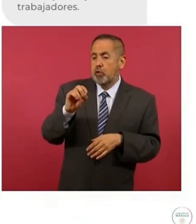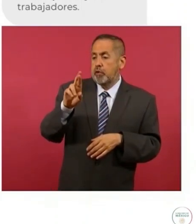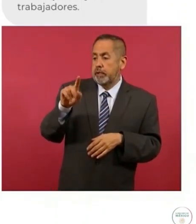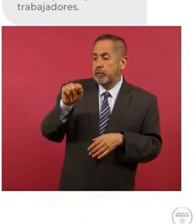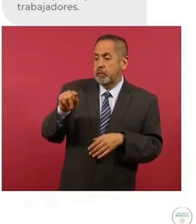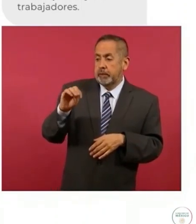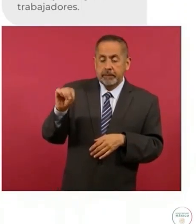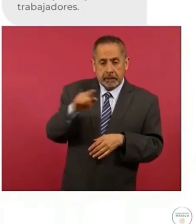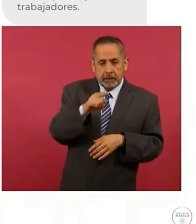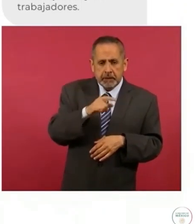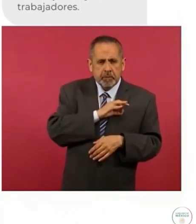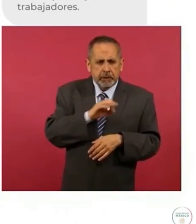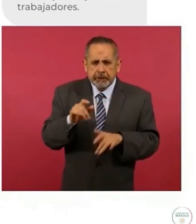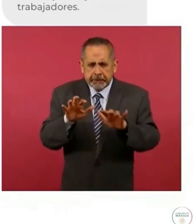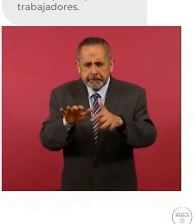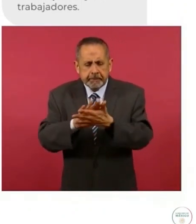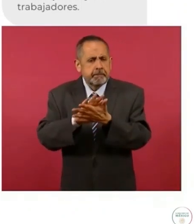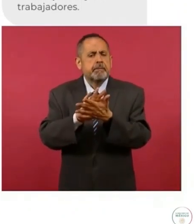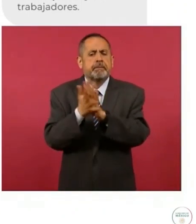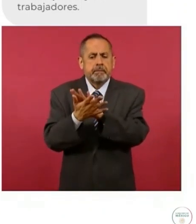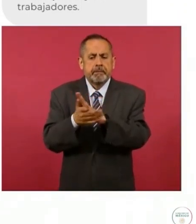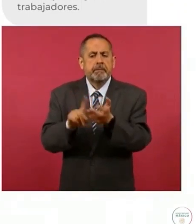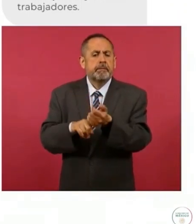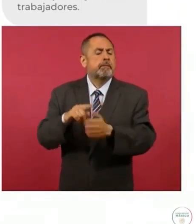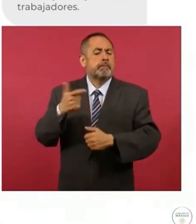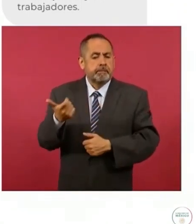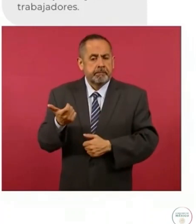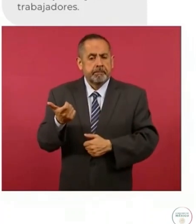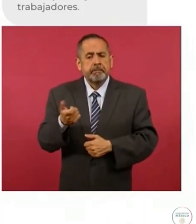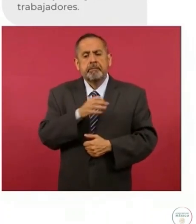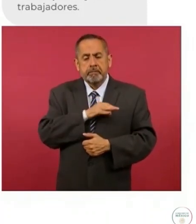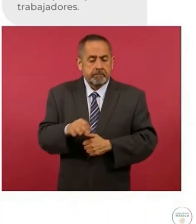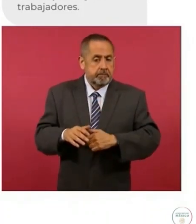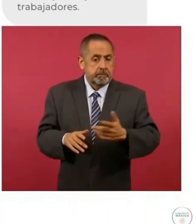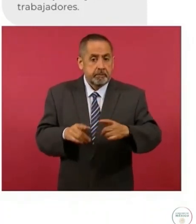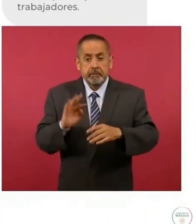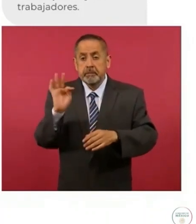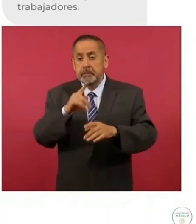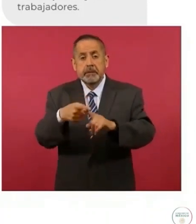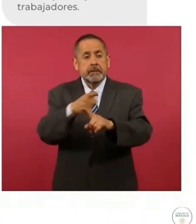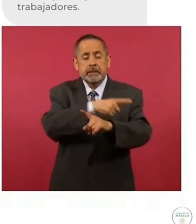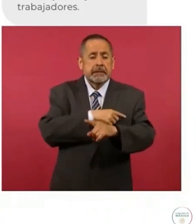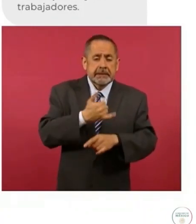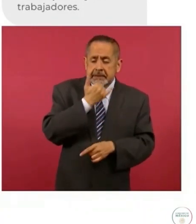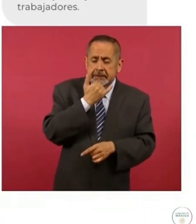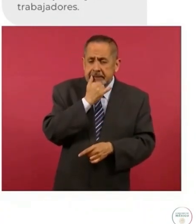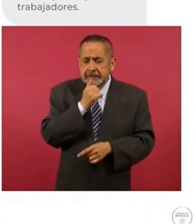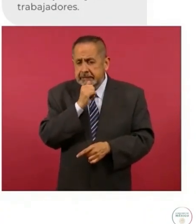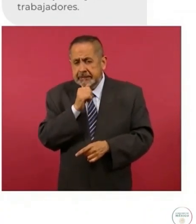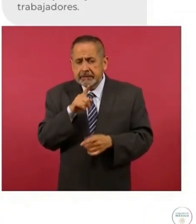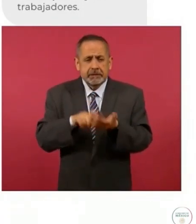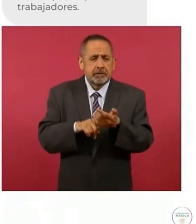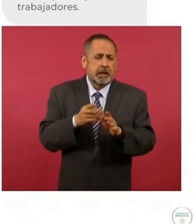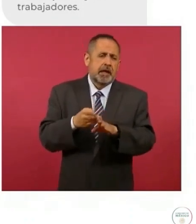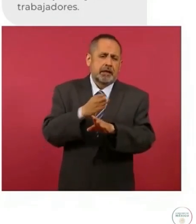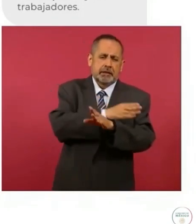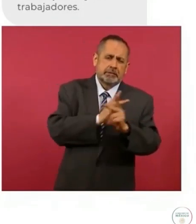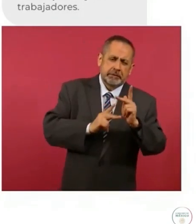cuenta.infonavit.org.mx pueden convertir su crédito a pesos. Para quien no lo hizo y sigue teniendo los créditos